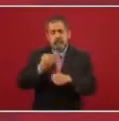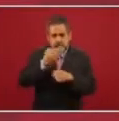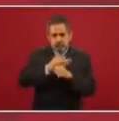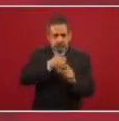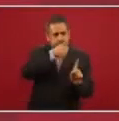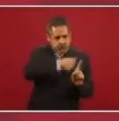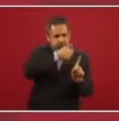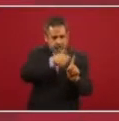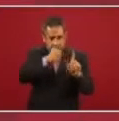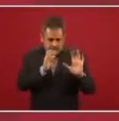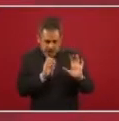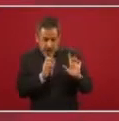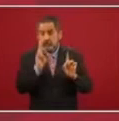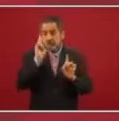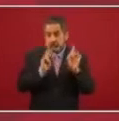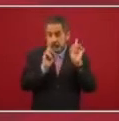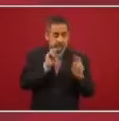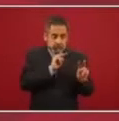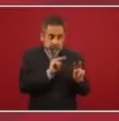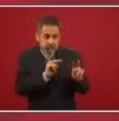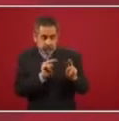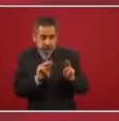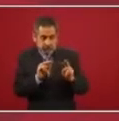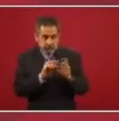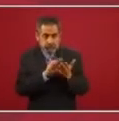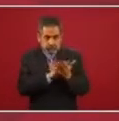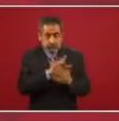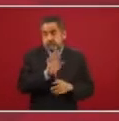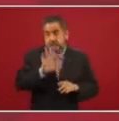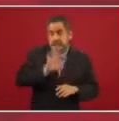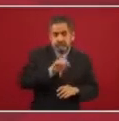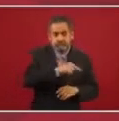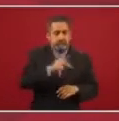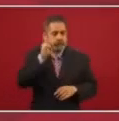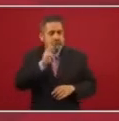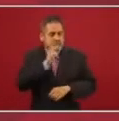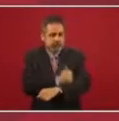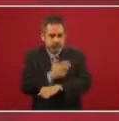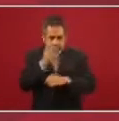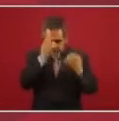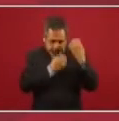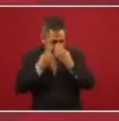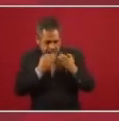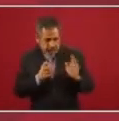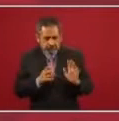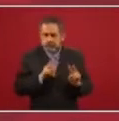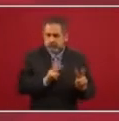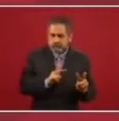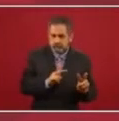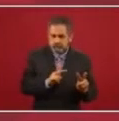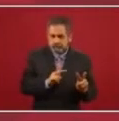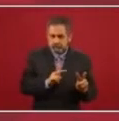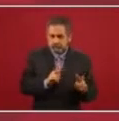todos los casos sospechosos pasan a pruebas de laboratorio en algunos casos usamos una